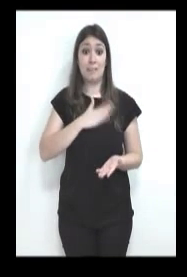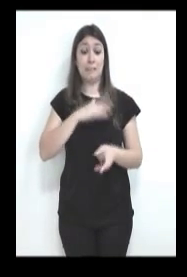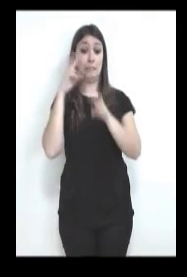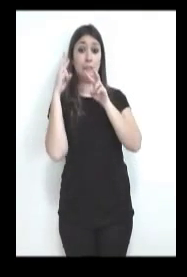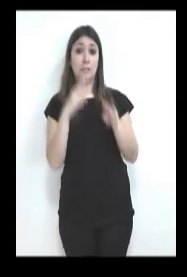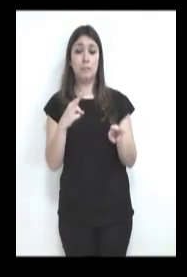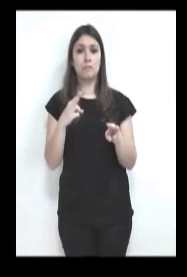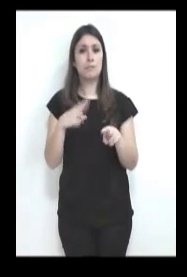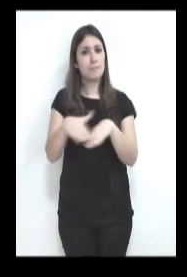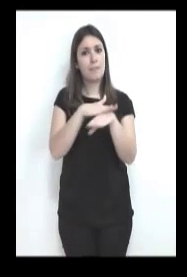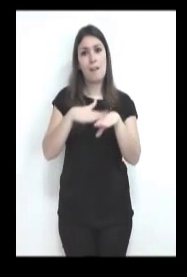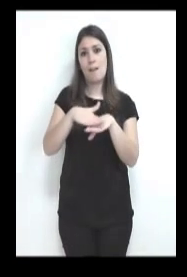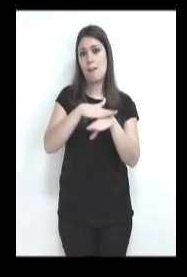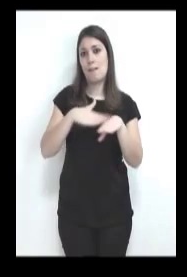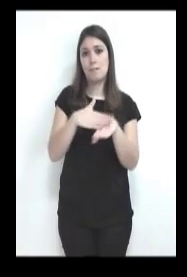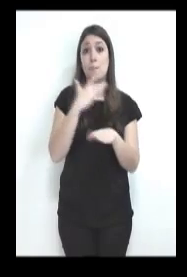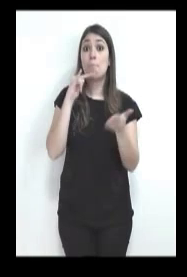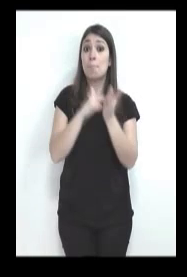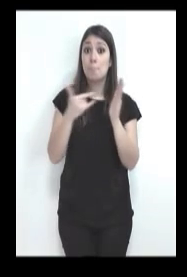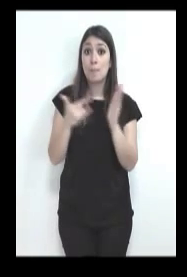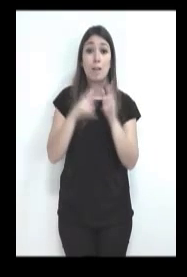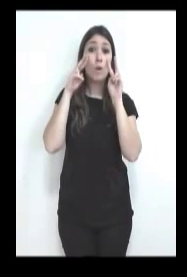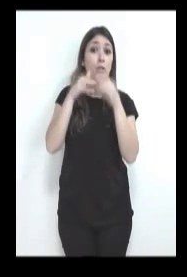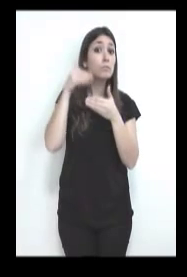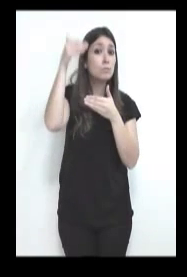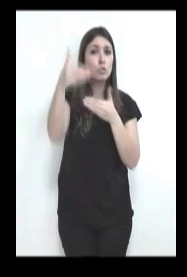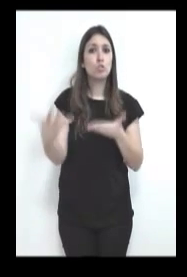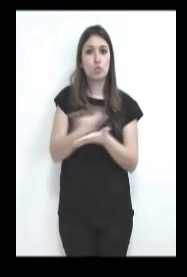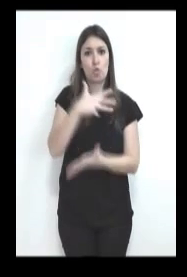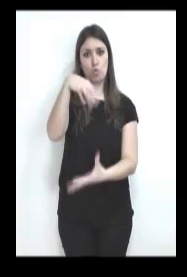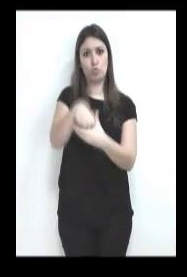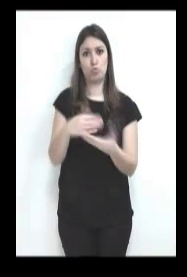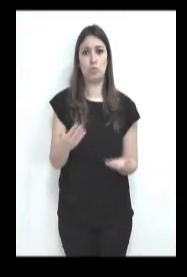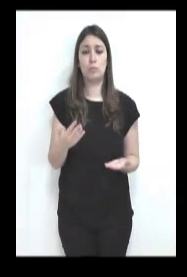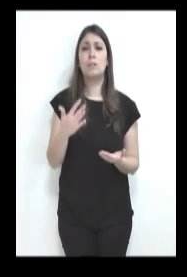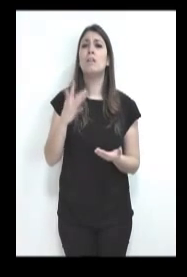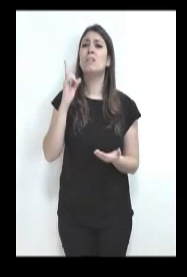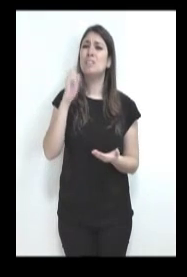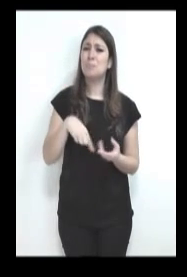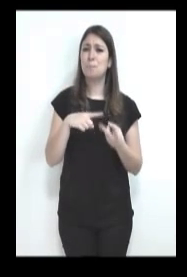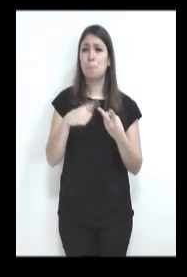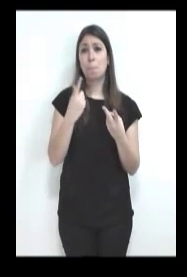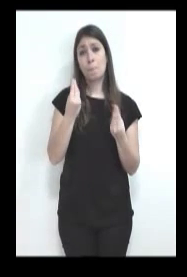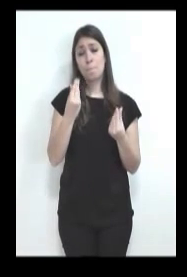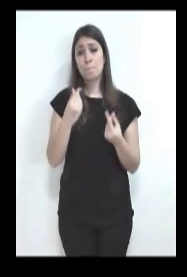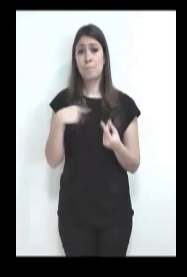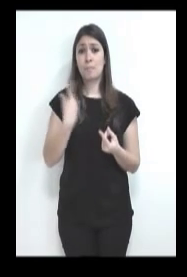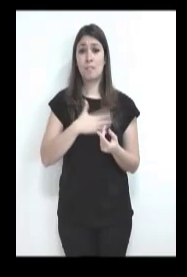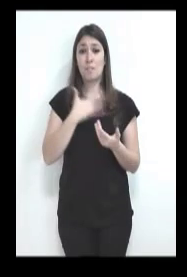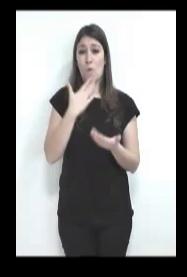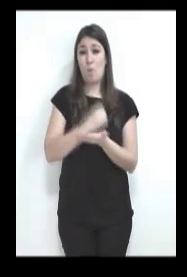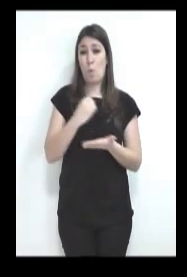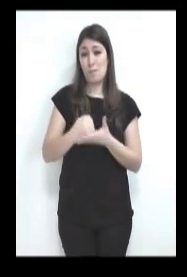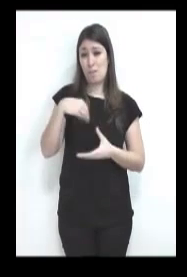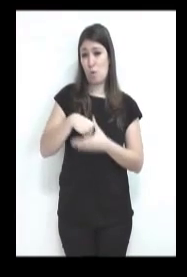nosotros que es un planteamiento de base, es una planificación con visión global. Y no caer tampoco en un elemento que nosotros en nuestra documentación